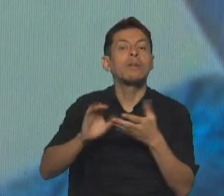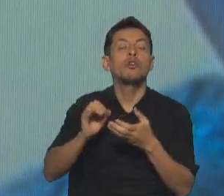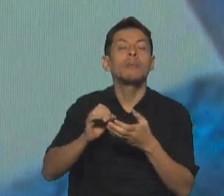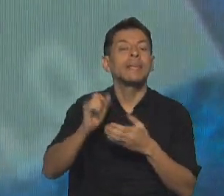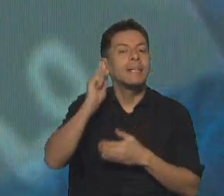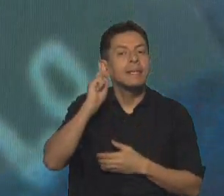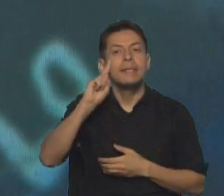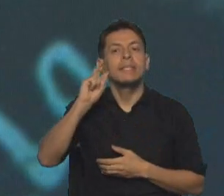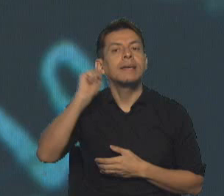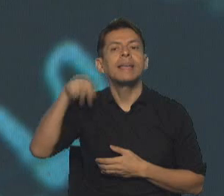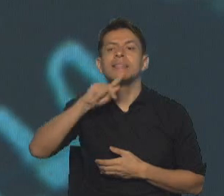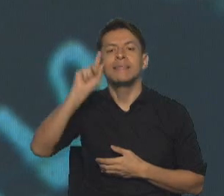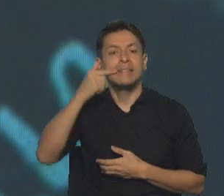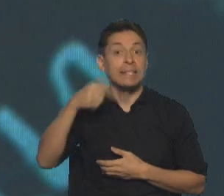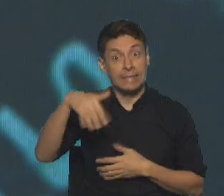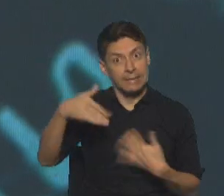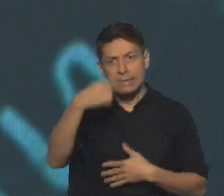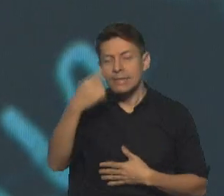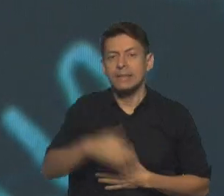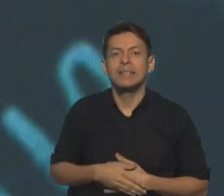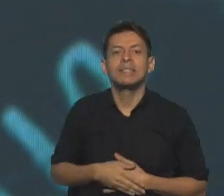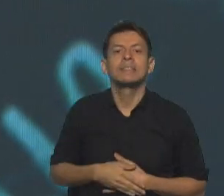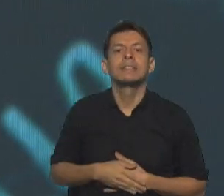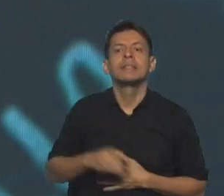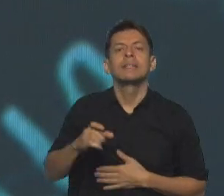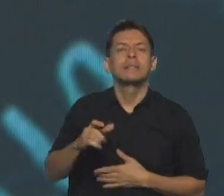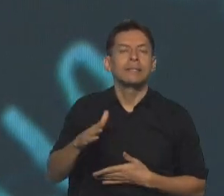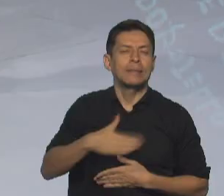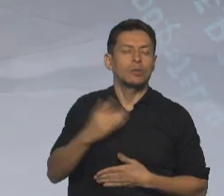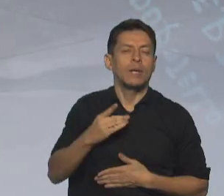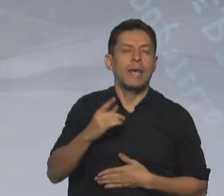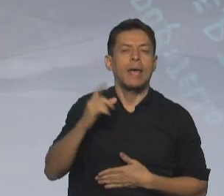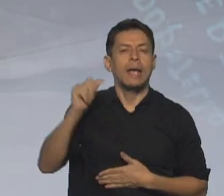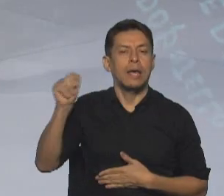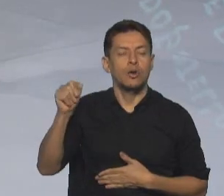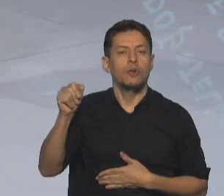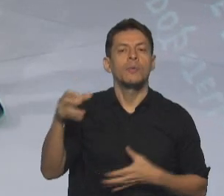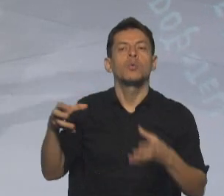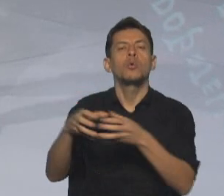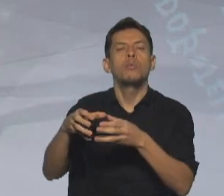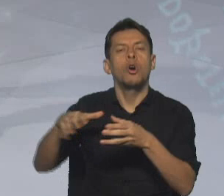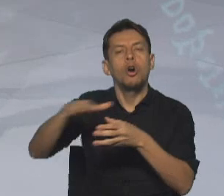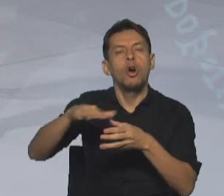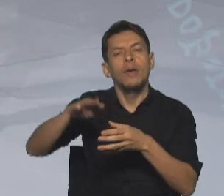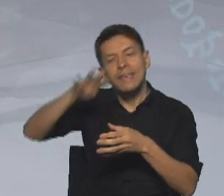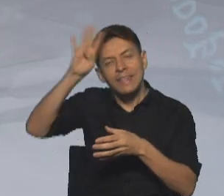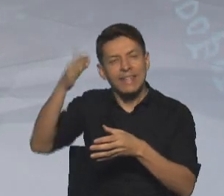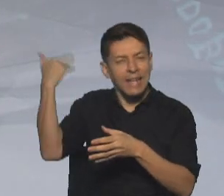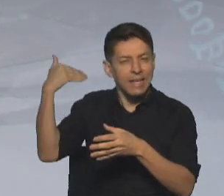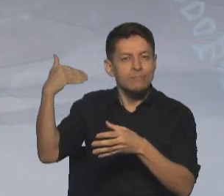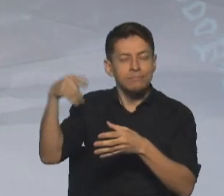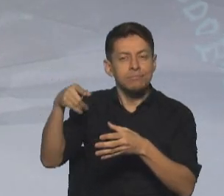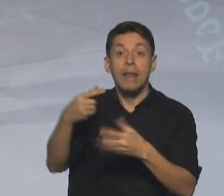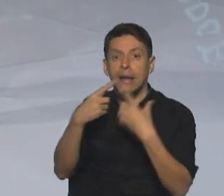Y es muy interesante el trabajo que ha hecho Natalia Cano, el reclamo que hacen comunidades indígenas, comunidades originarias, sobre